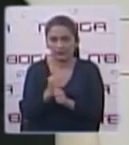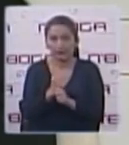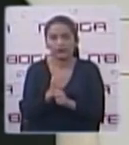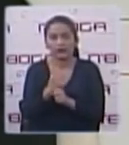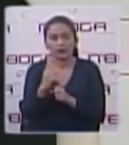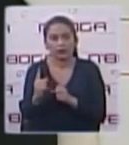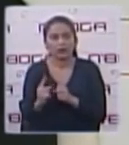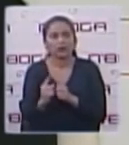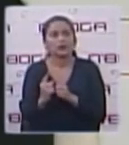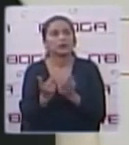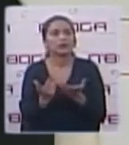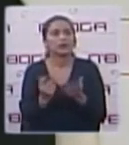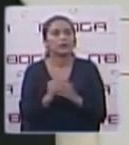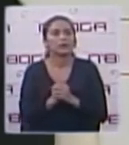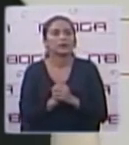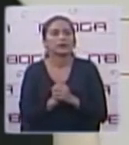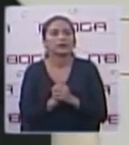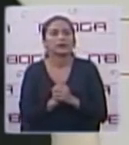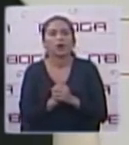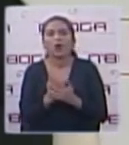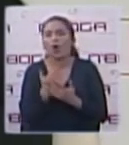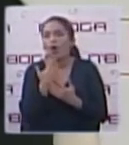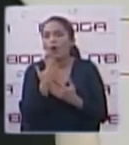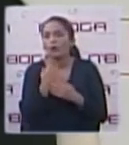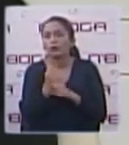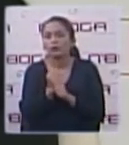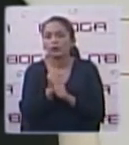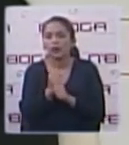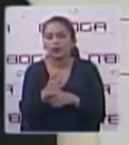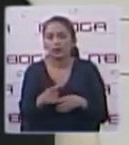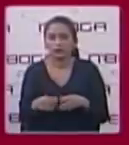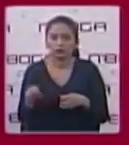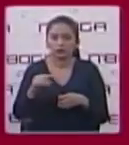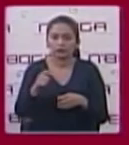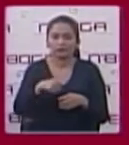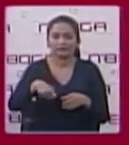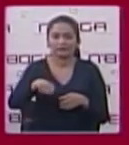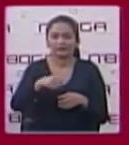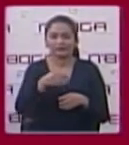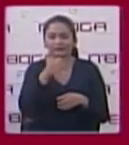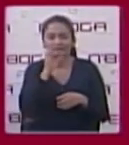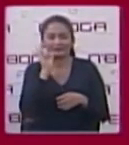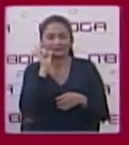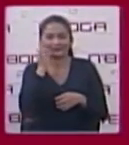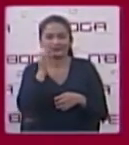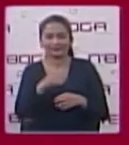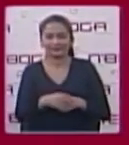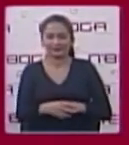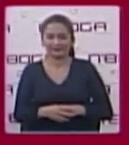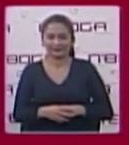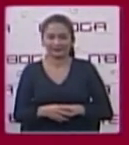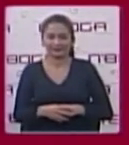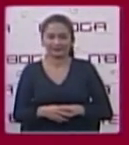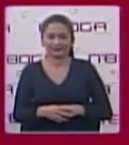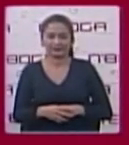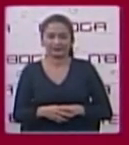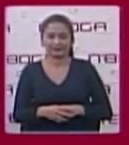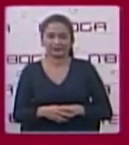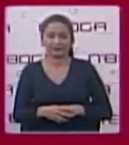contar cómo es y cómo se prepara una buena taza de café. ¿Tienen productos líquidos también, María Fernanda?